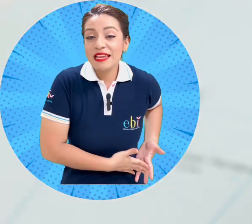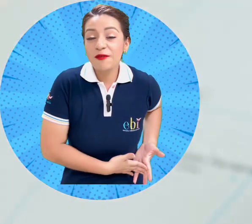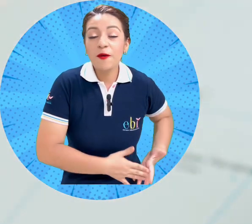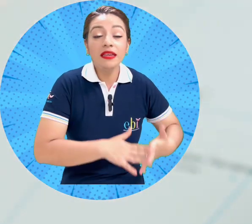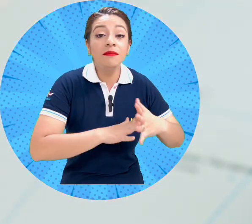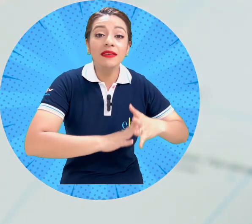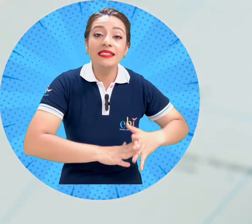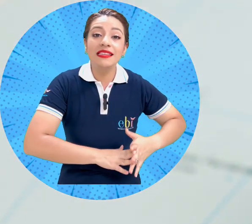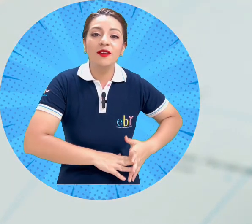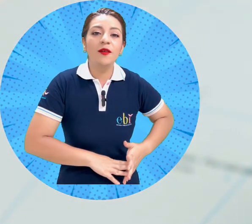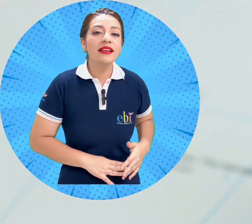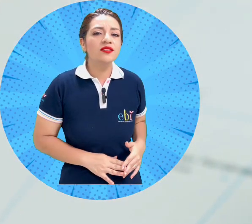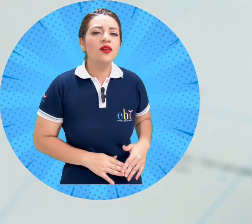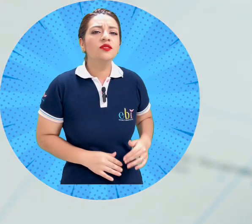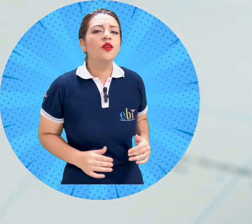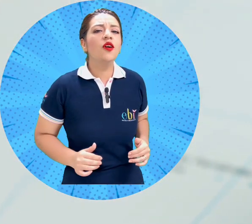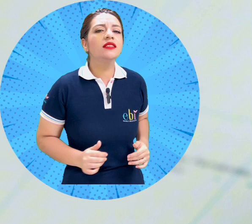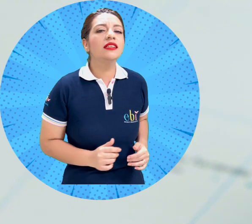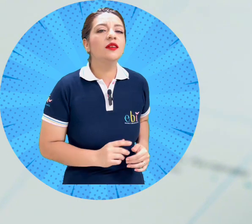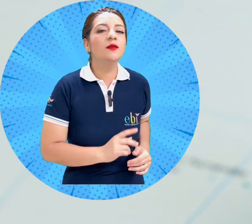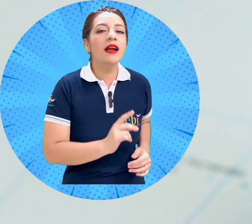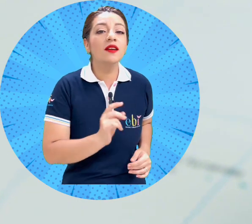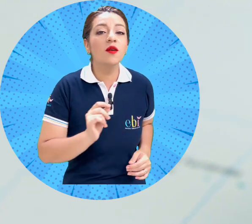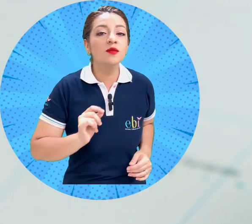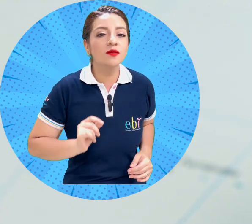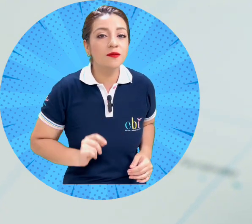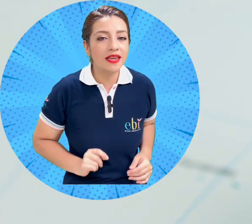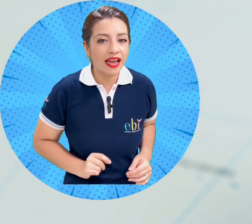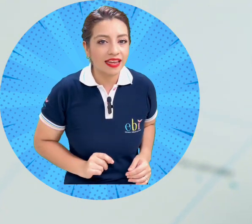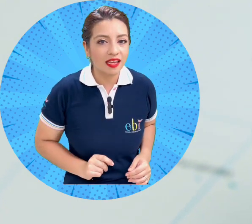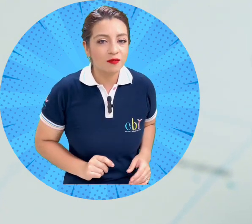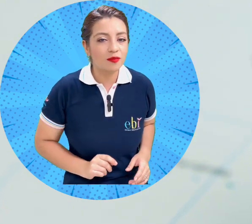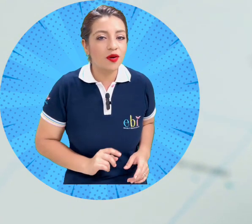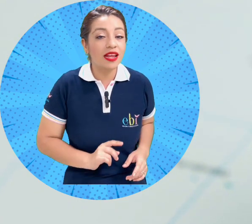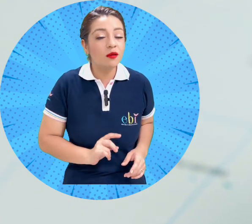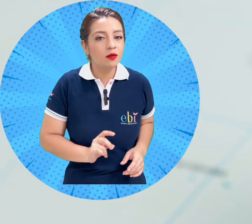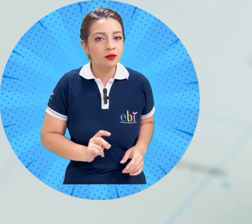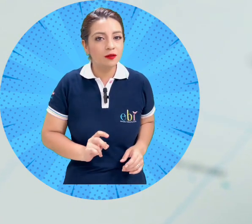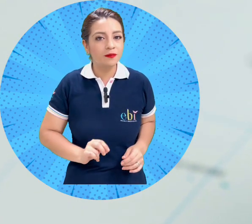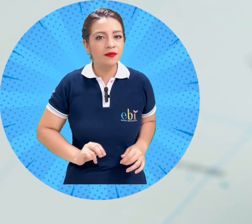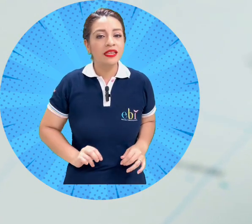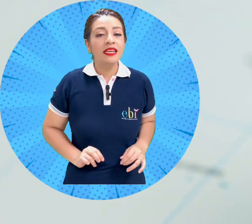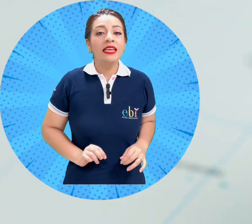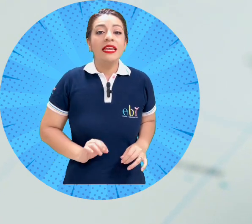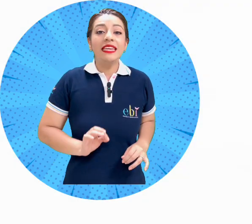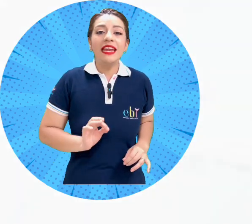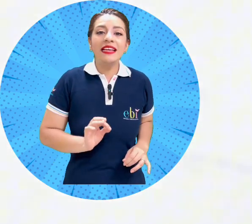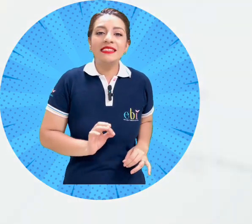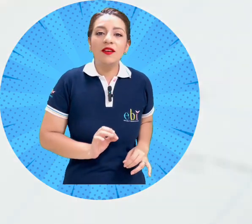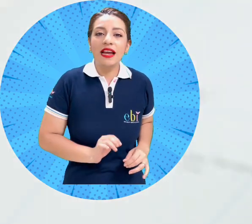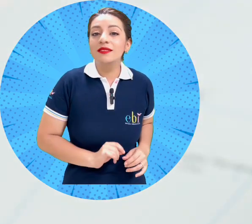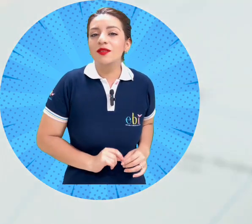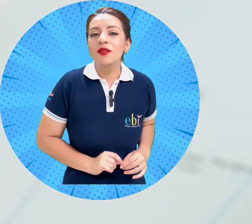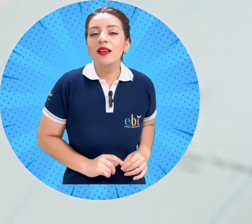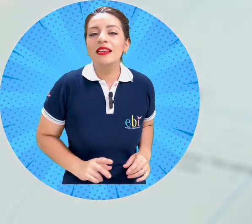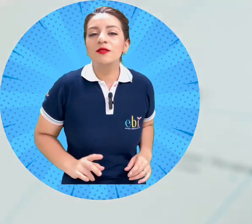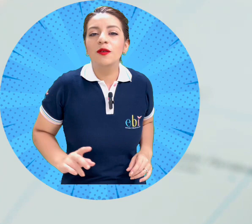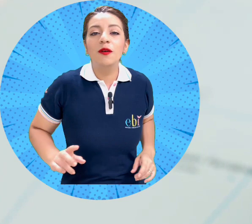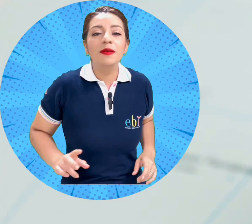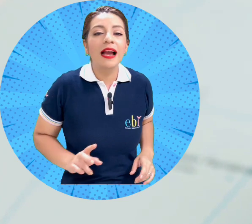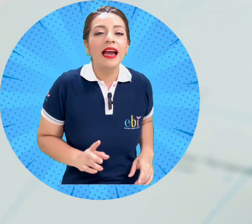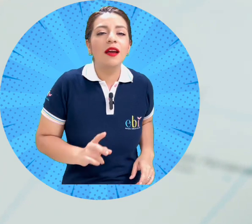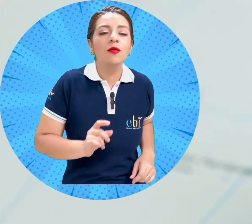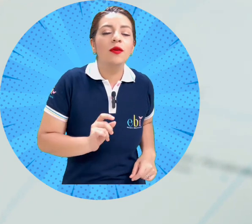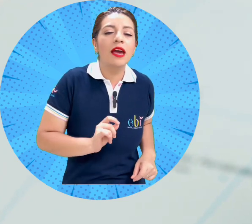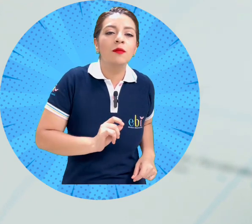Mr. Cerebro y Mr. Corazón continúan con su viaje por el mundo. Y en esta ocasión les